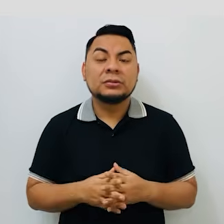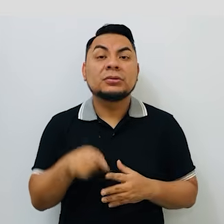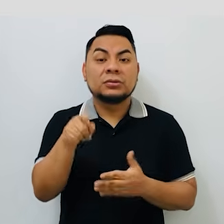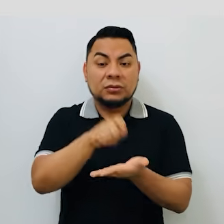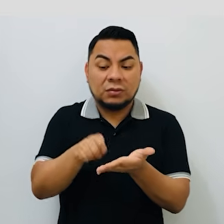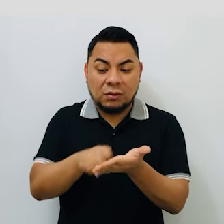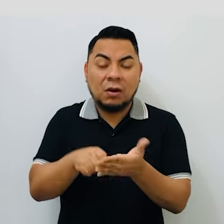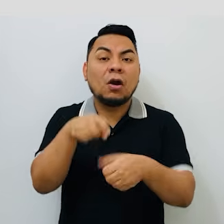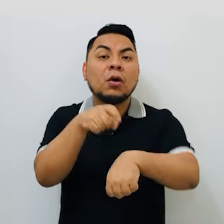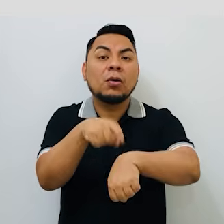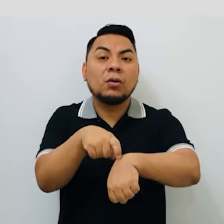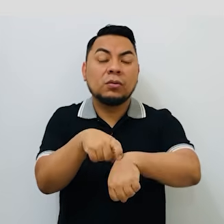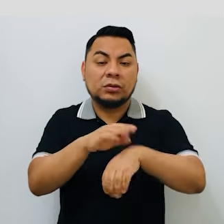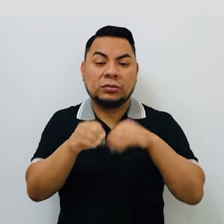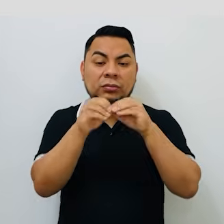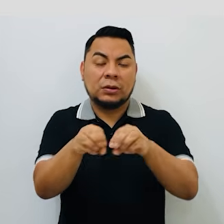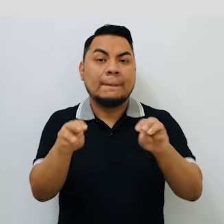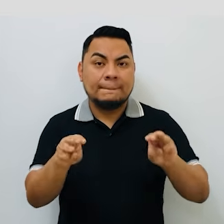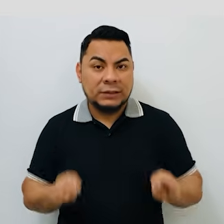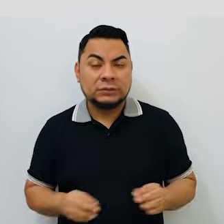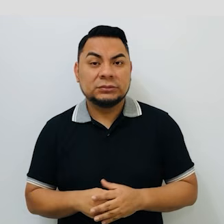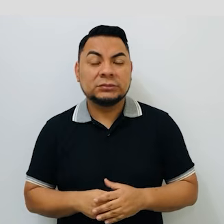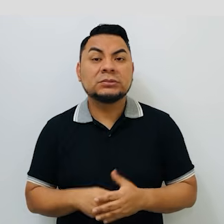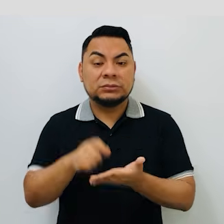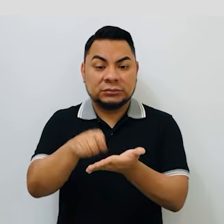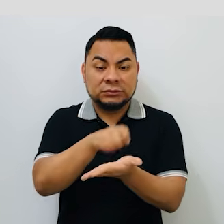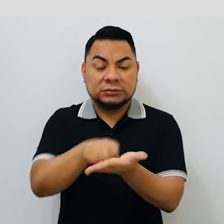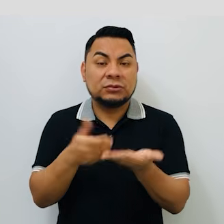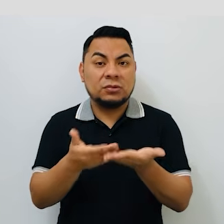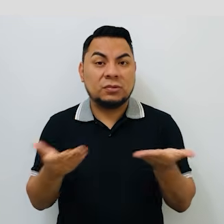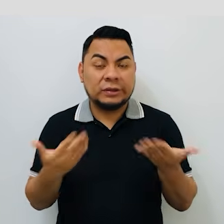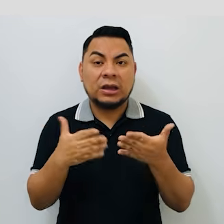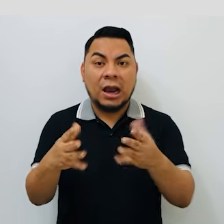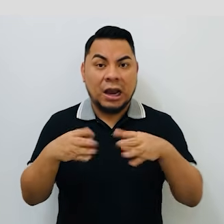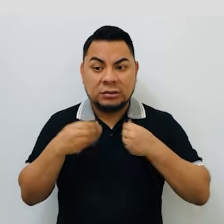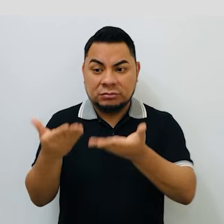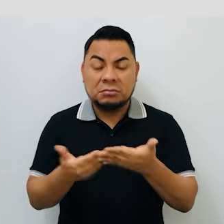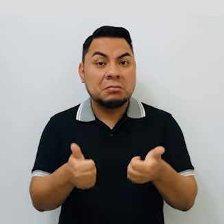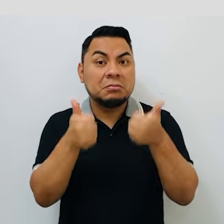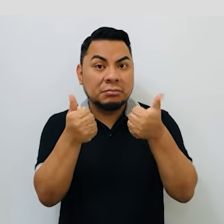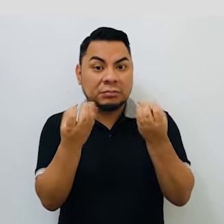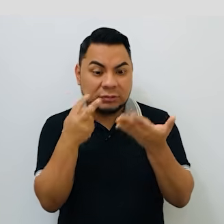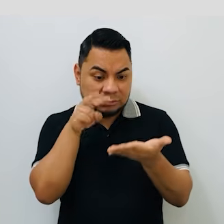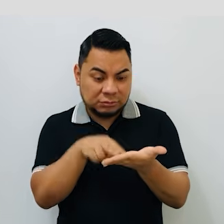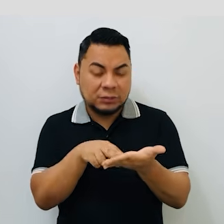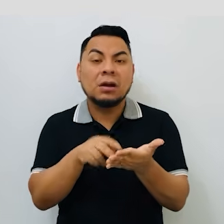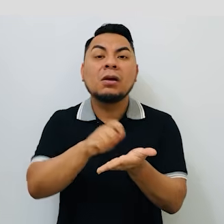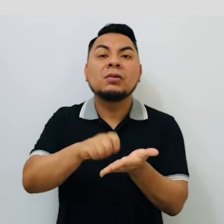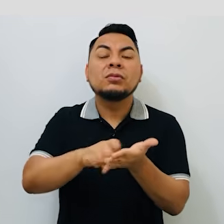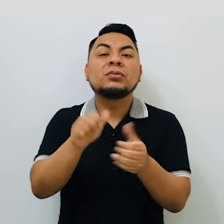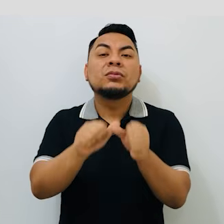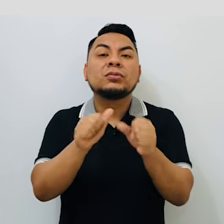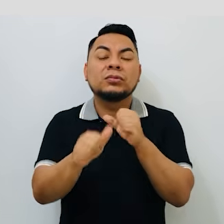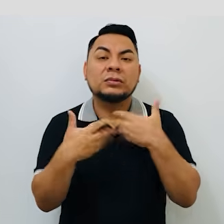instalación. Se escribe la hora en que se conformó la mesa. Se marca si el material se recibió en buen estado. Se